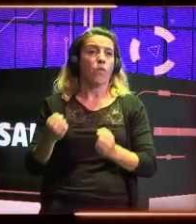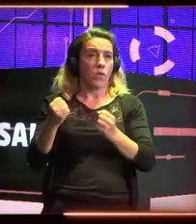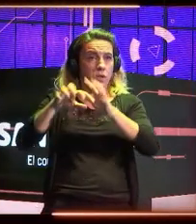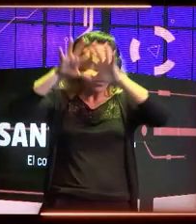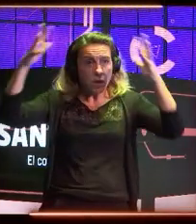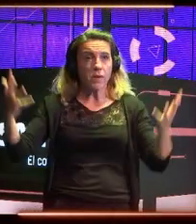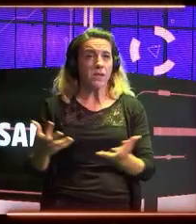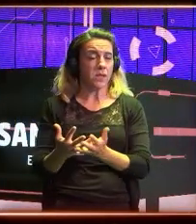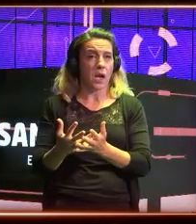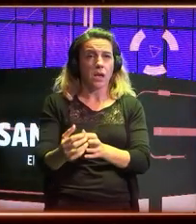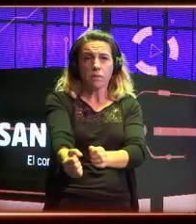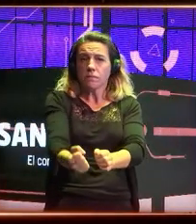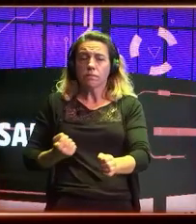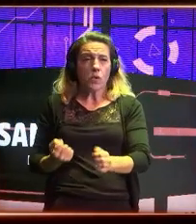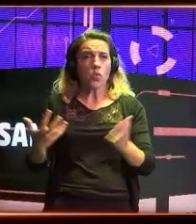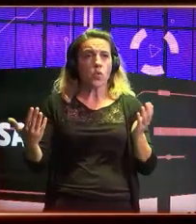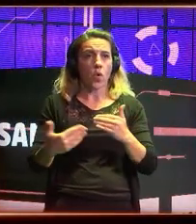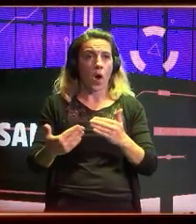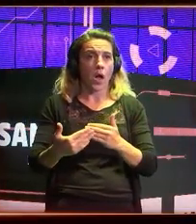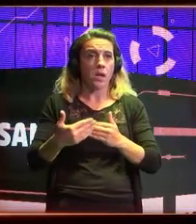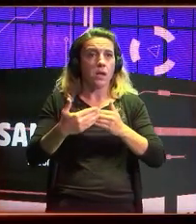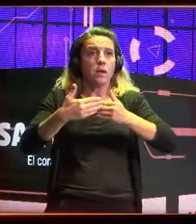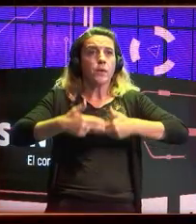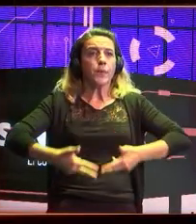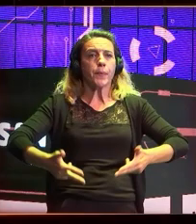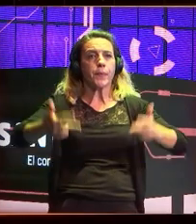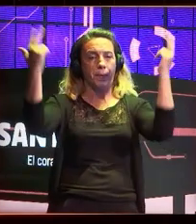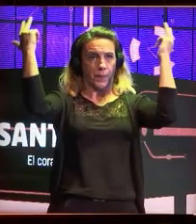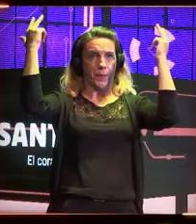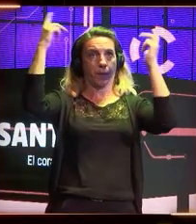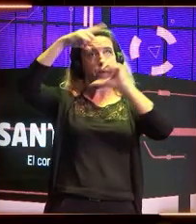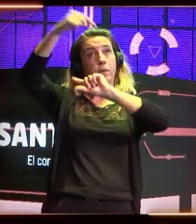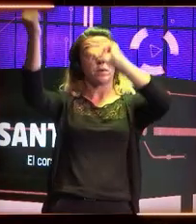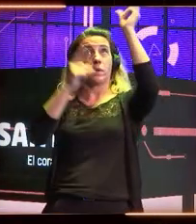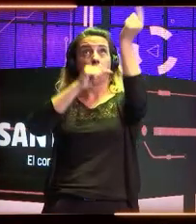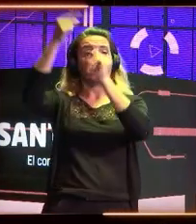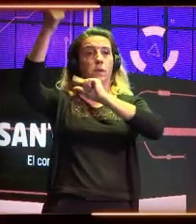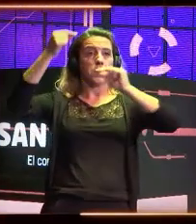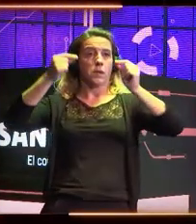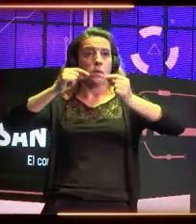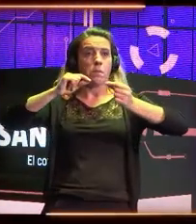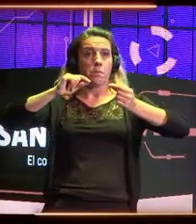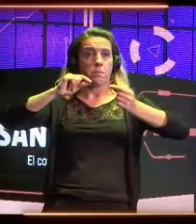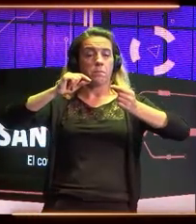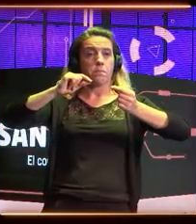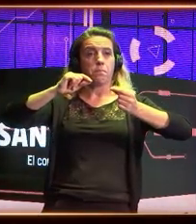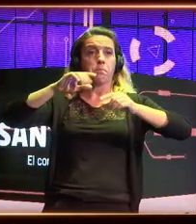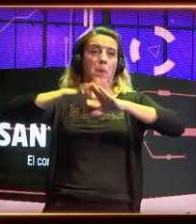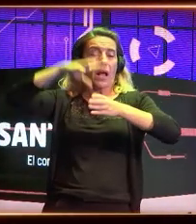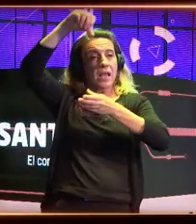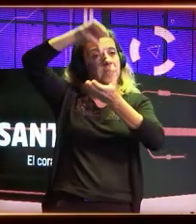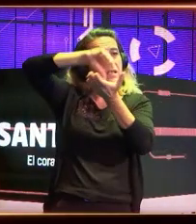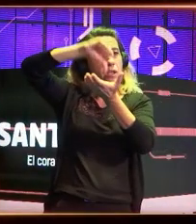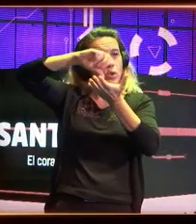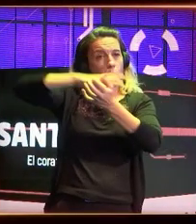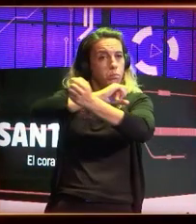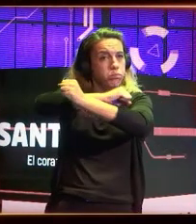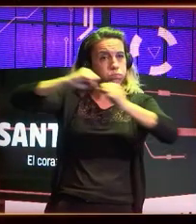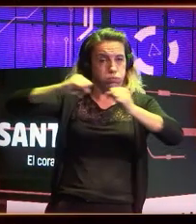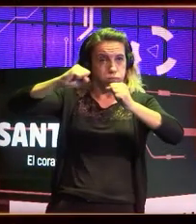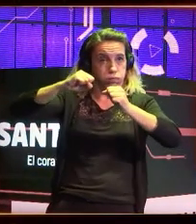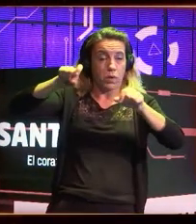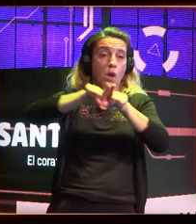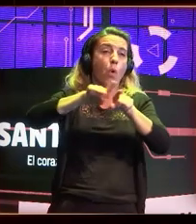ningún freno y acaba mandando toda la masa de la Estrella a colapsar hacia su centro que es lo que se conoce como el